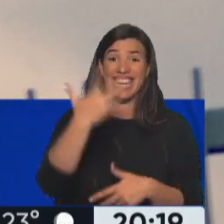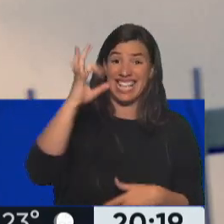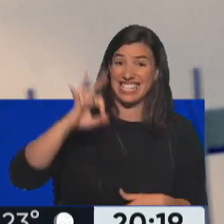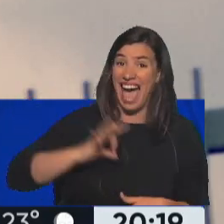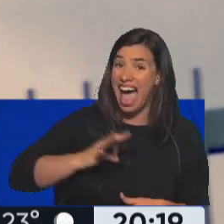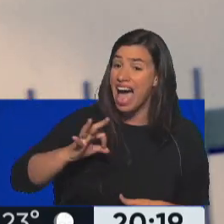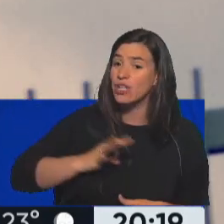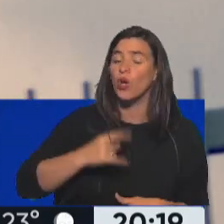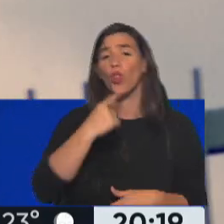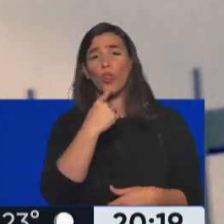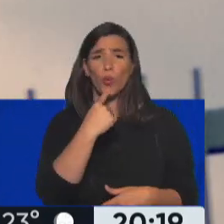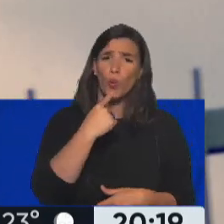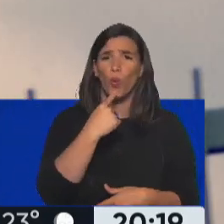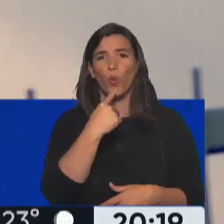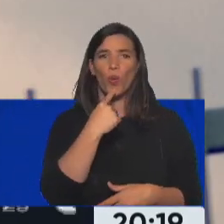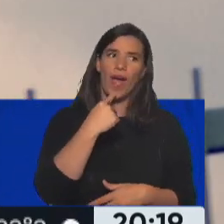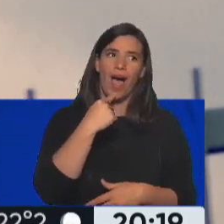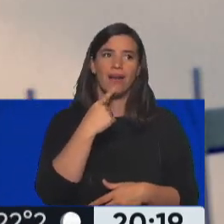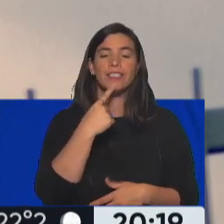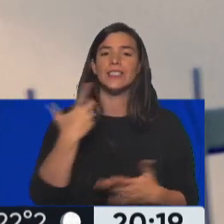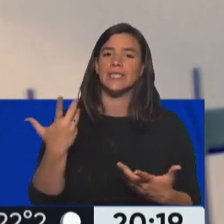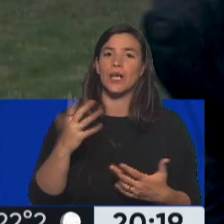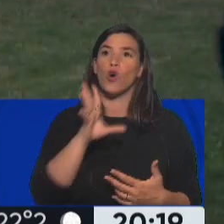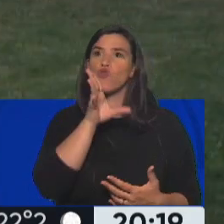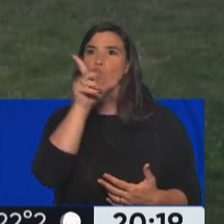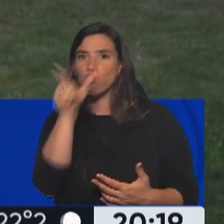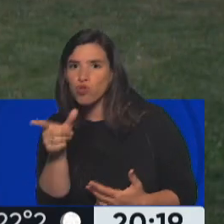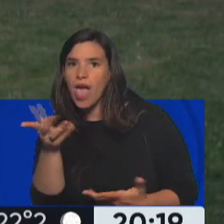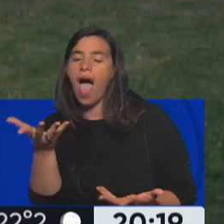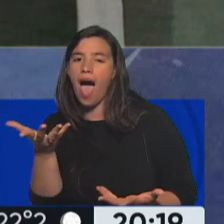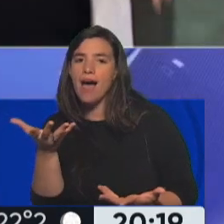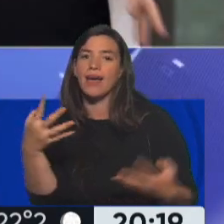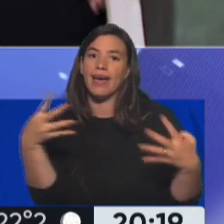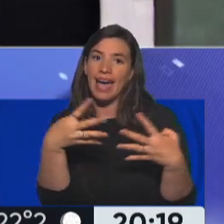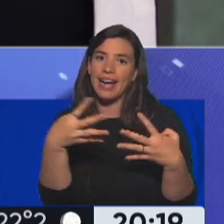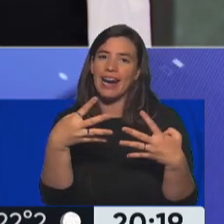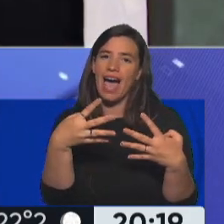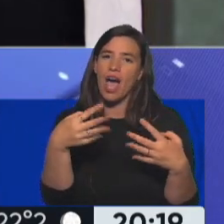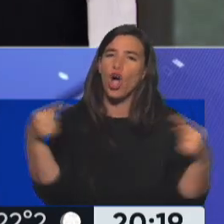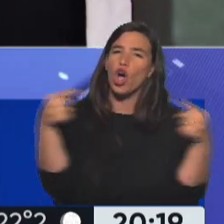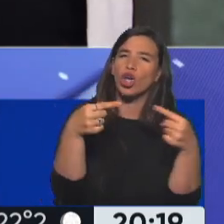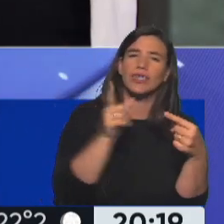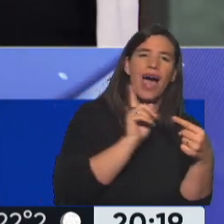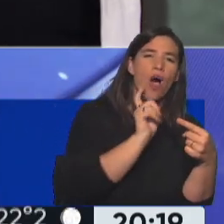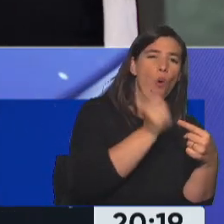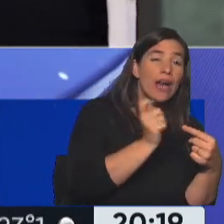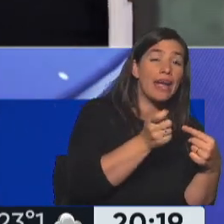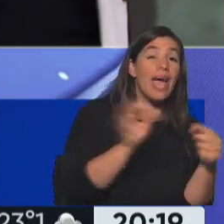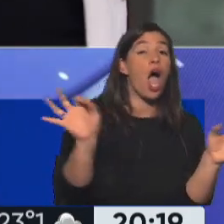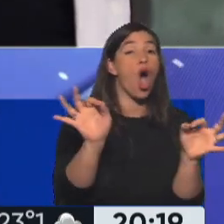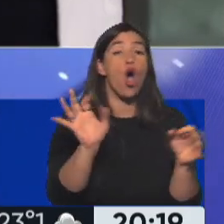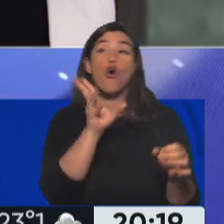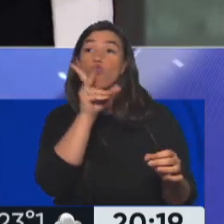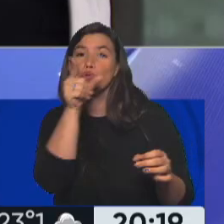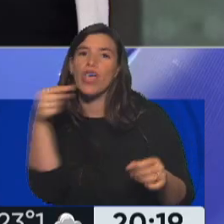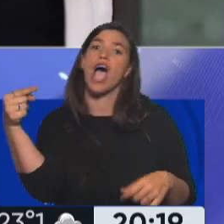la duda, la incógnita siempre estuvo entre si Rusia está en una guerra con Ucrania o si Rusia está en una guerra con la OTAN